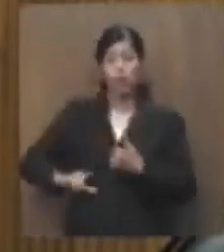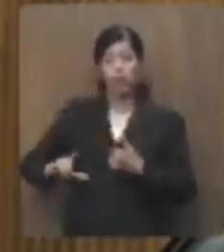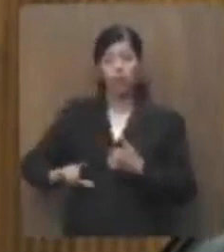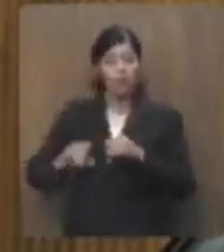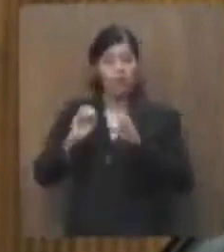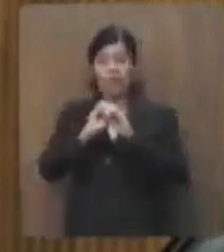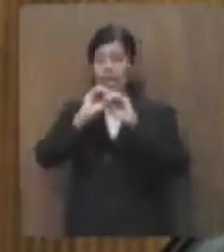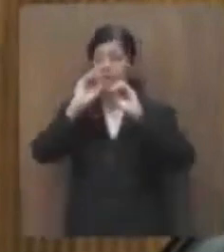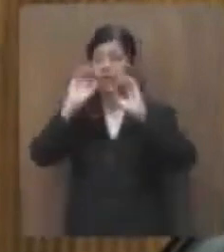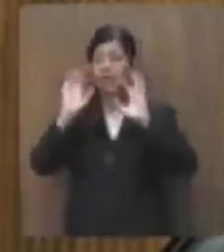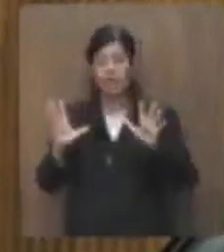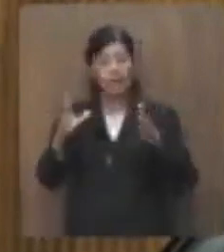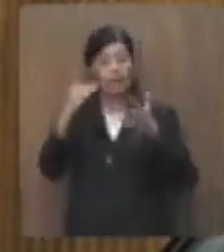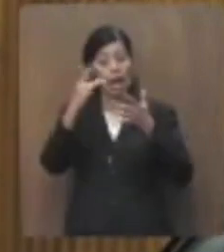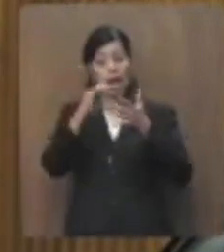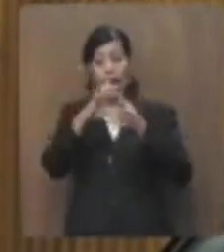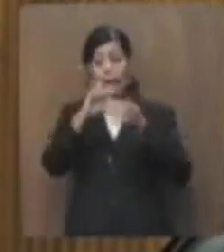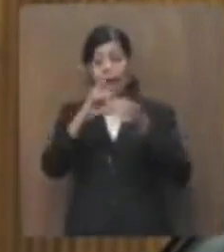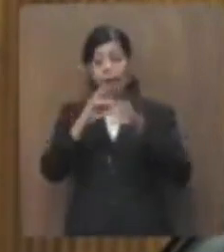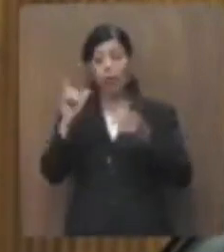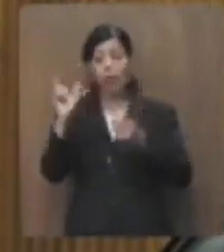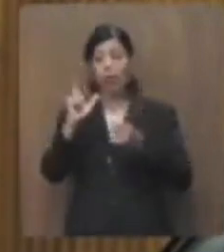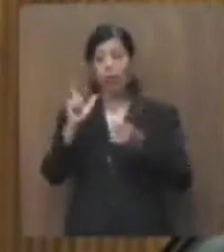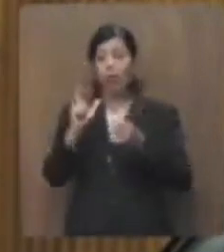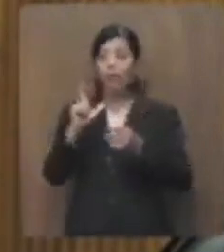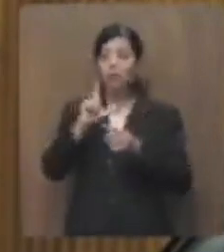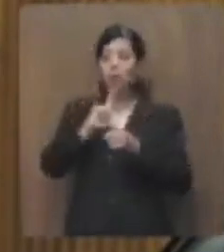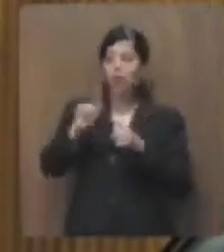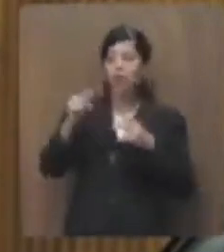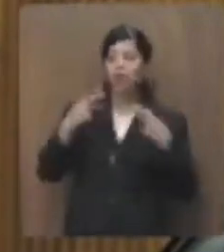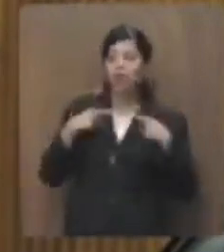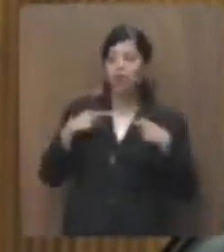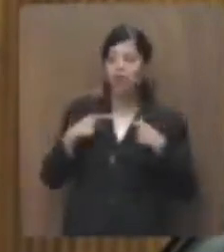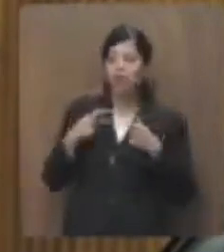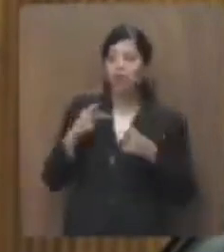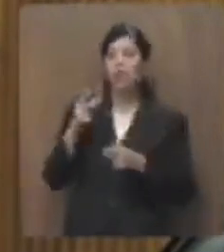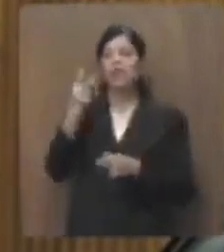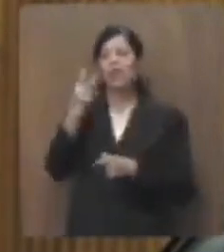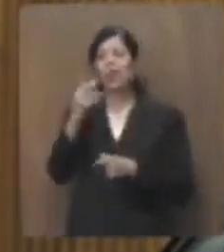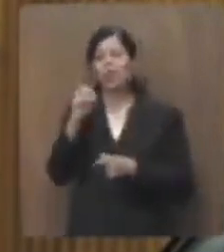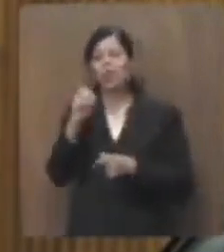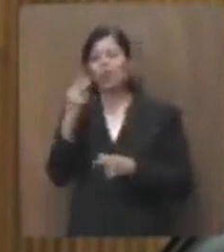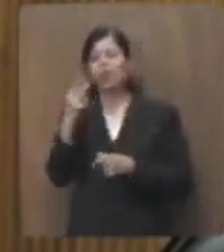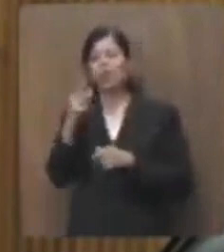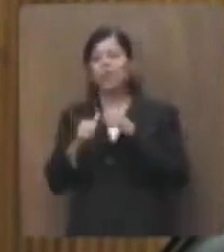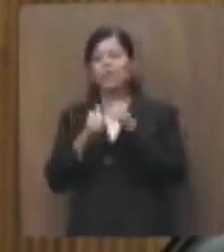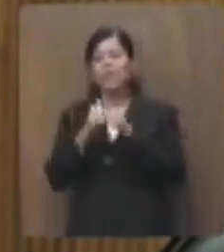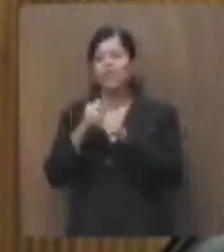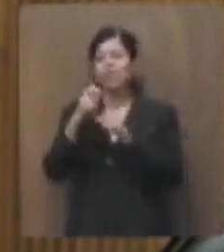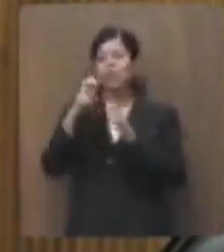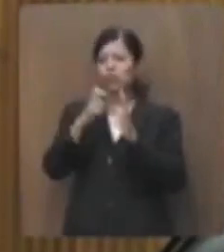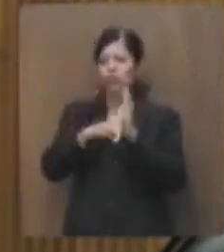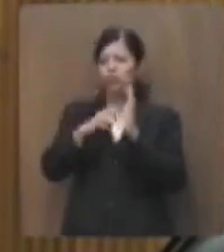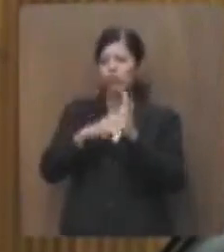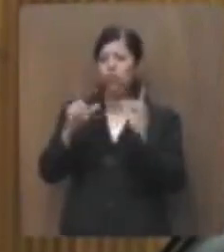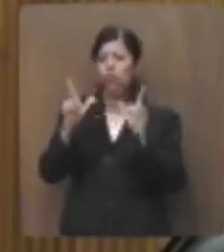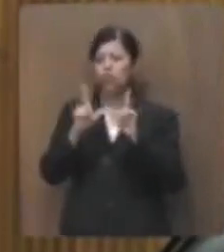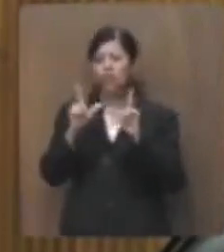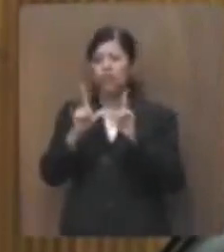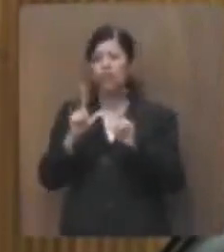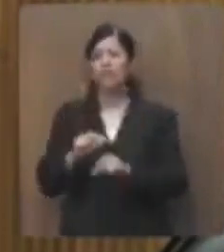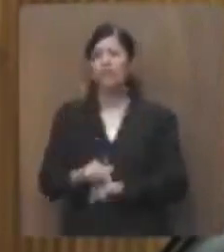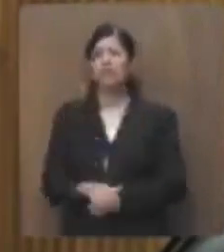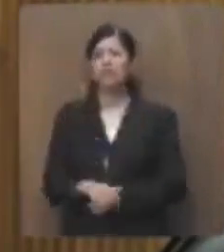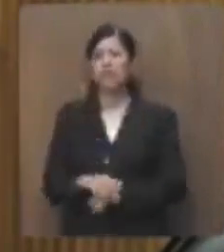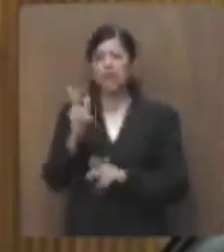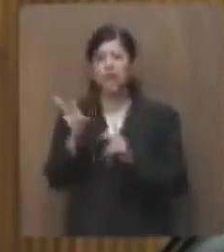concientizar a la población cuando hace un trámite que por lo general hacemos cada dos años que es la renovación de esta licencia